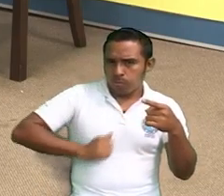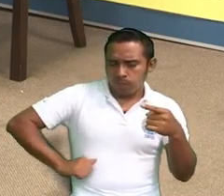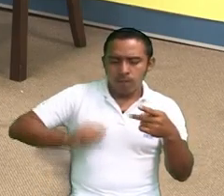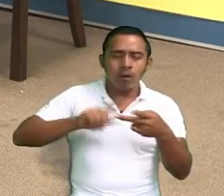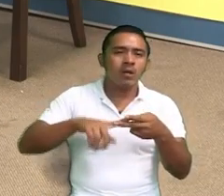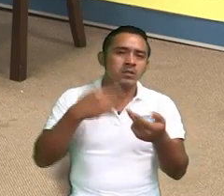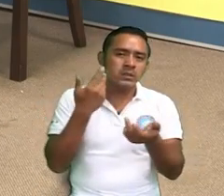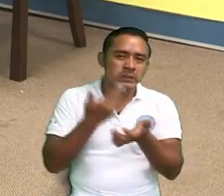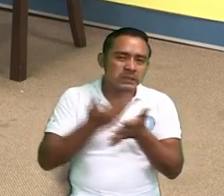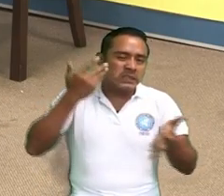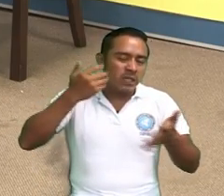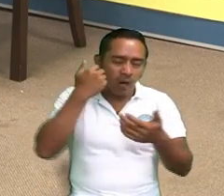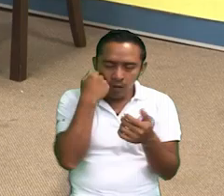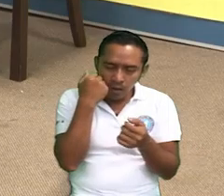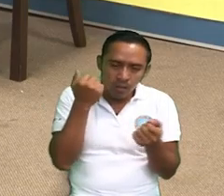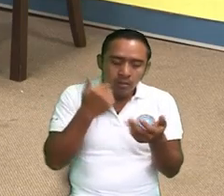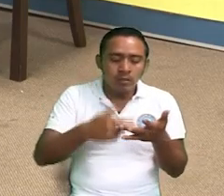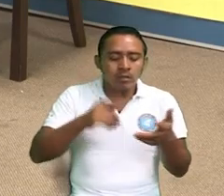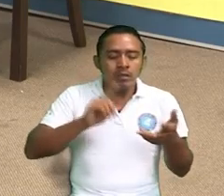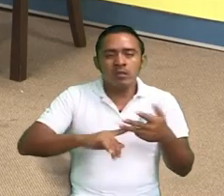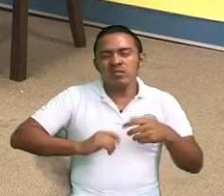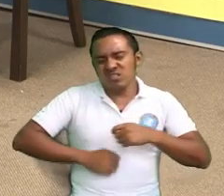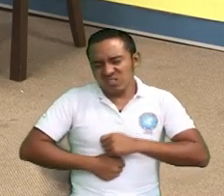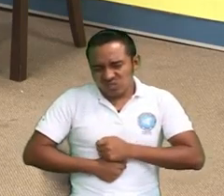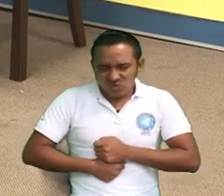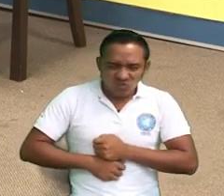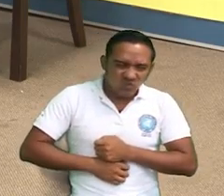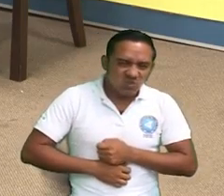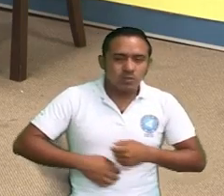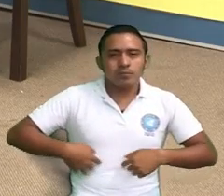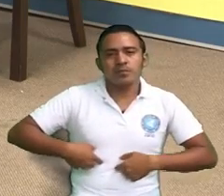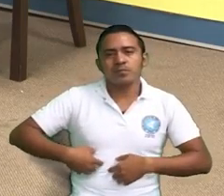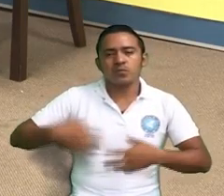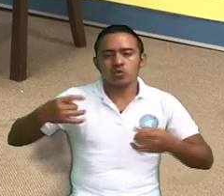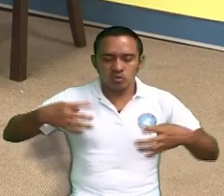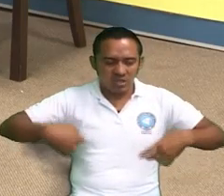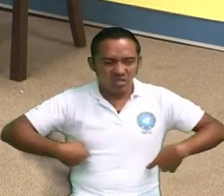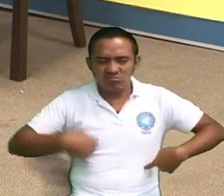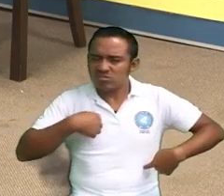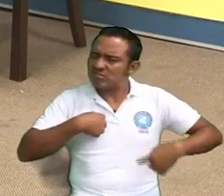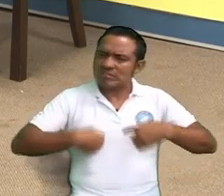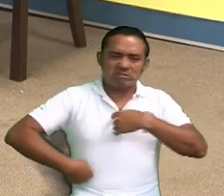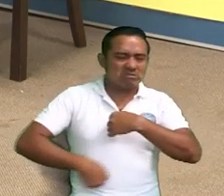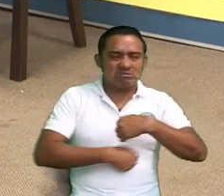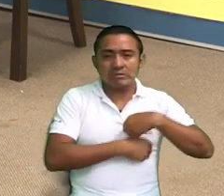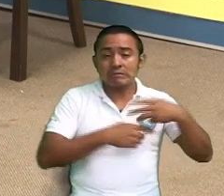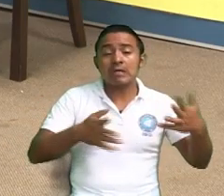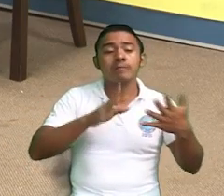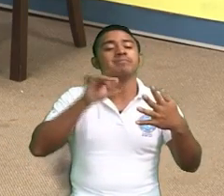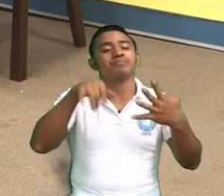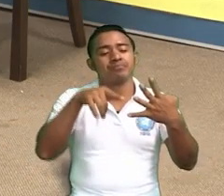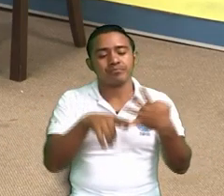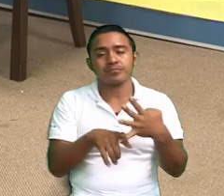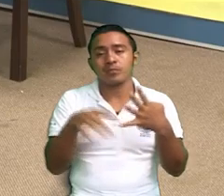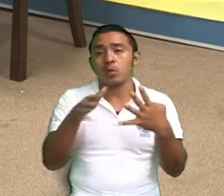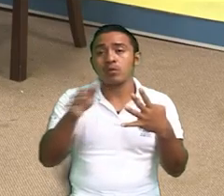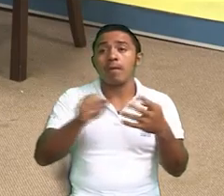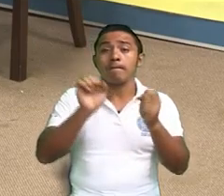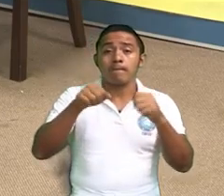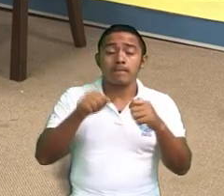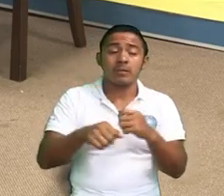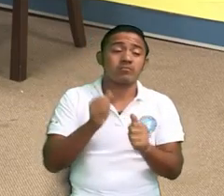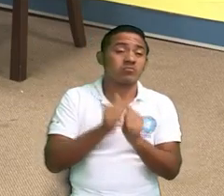fiebre, vómito, retorcijones, dolor abdominal difuso no localizado. Y por lo general estos pacientes pueden caer en